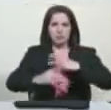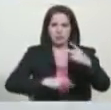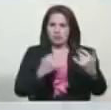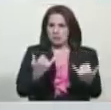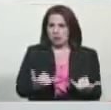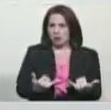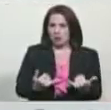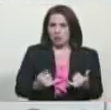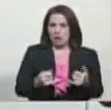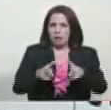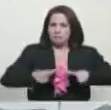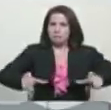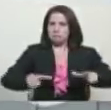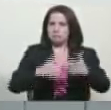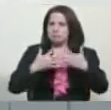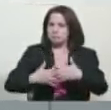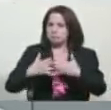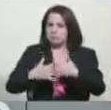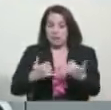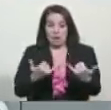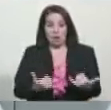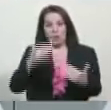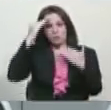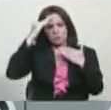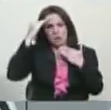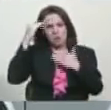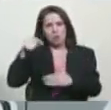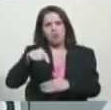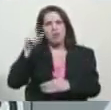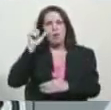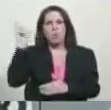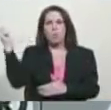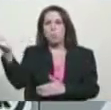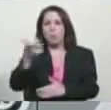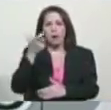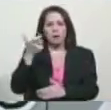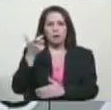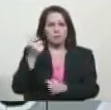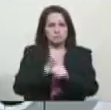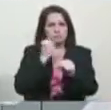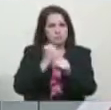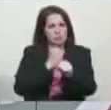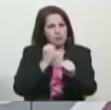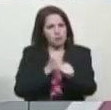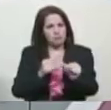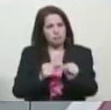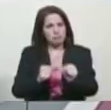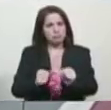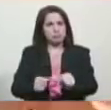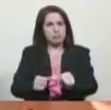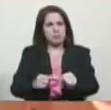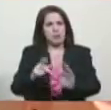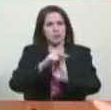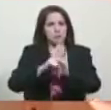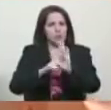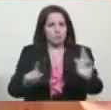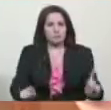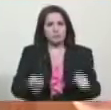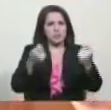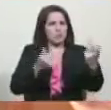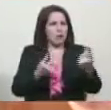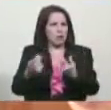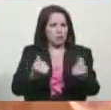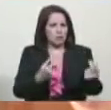esta planta. Así que un saludo desde aquí, desde el Guárico. Continuamos trabajando, continuamos enmarcados en el programa de recuperación